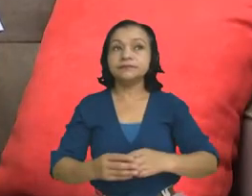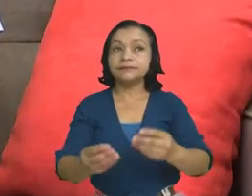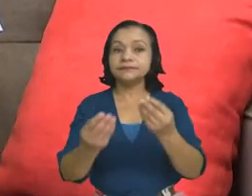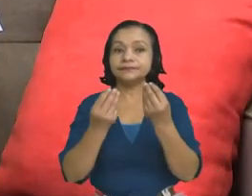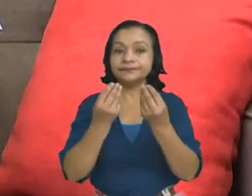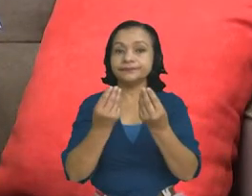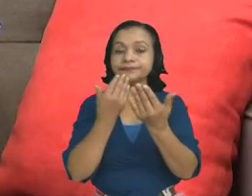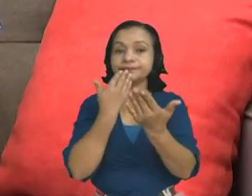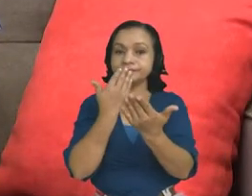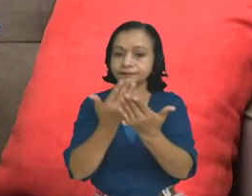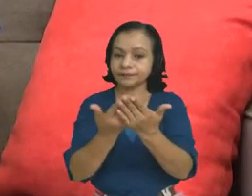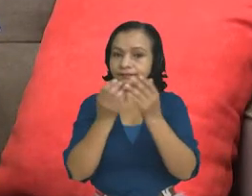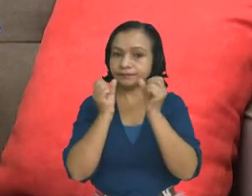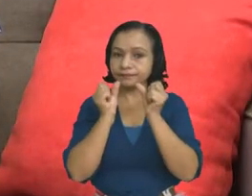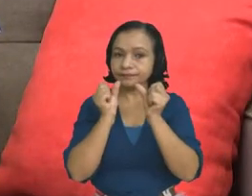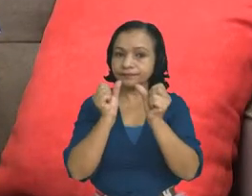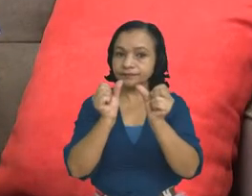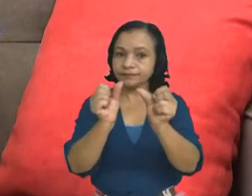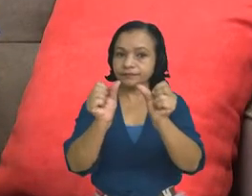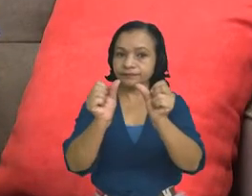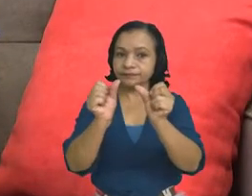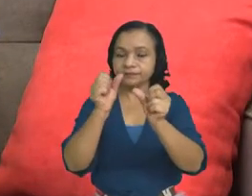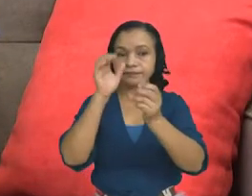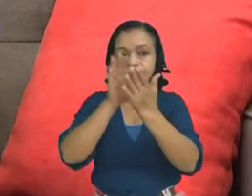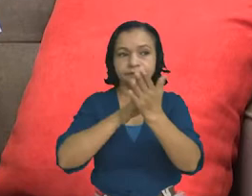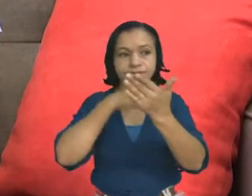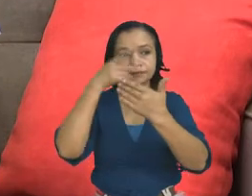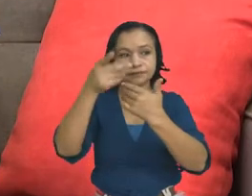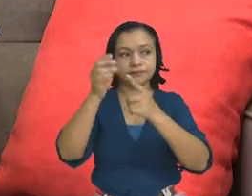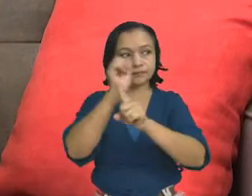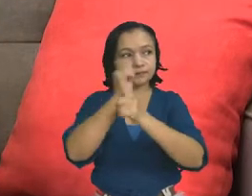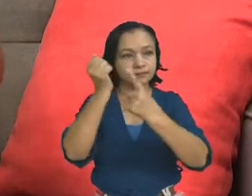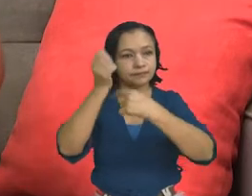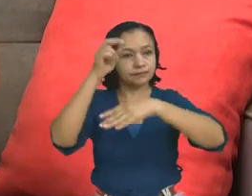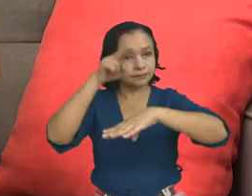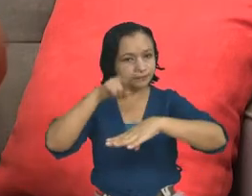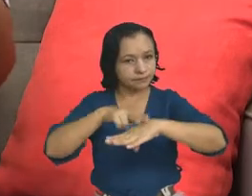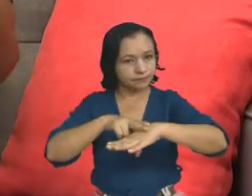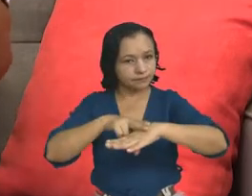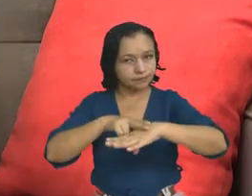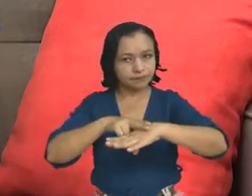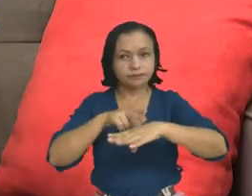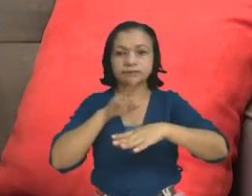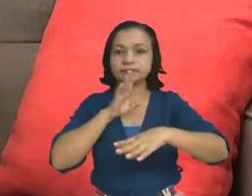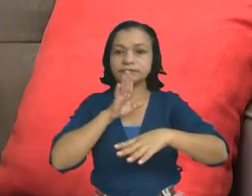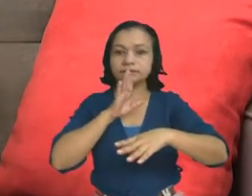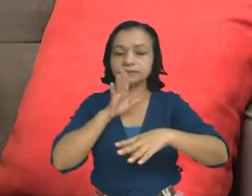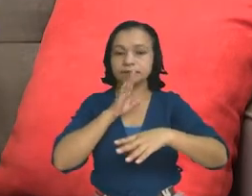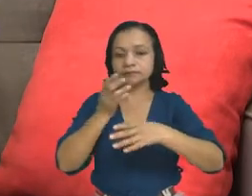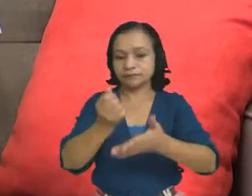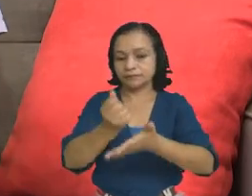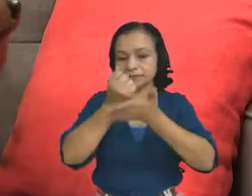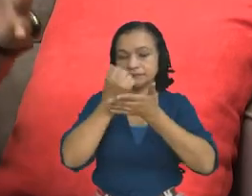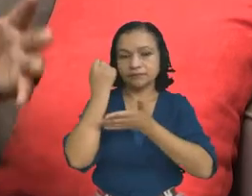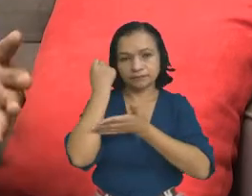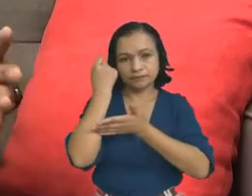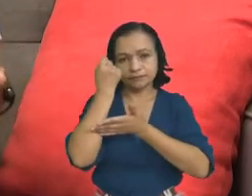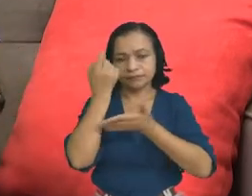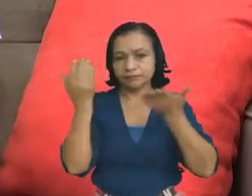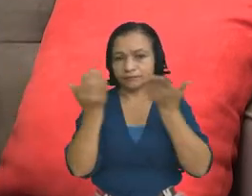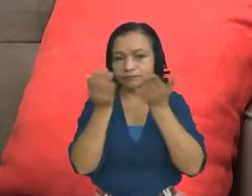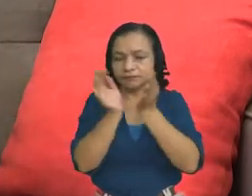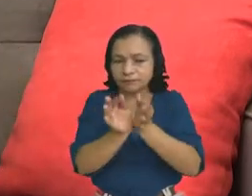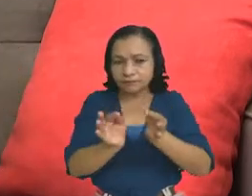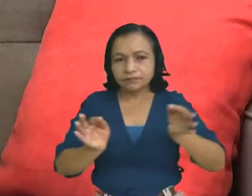Muchísimas gracias por continuar acompañándonos en su programa desde el Parlamento. Continuamos nuestra conversación que nos ayuda a entender precisamente las